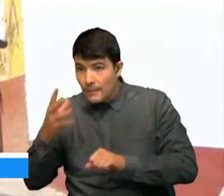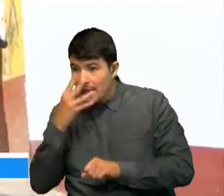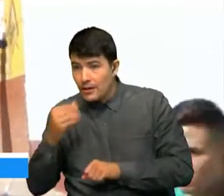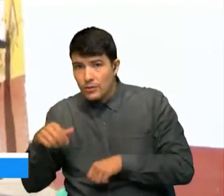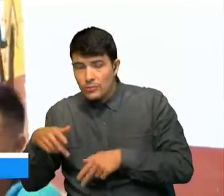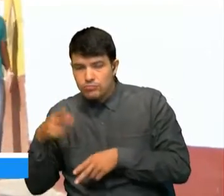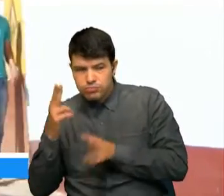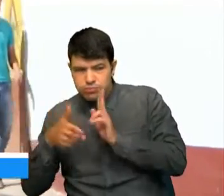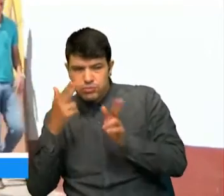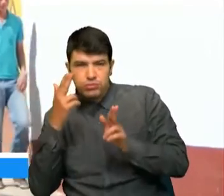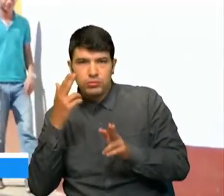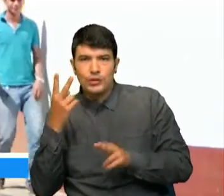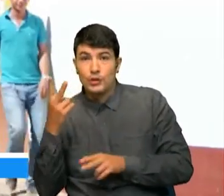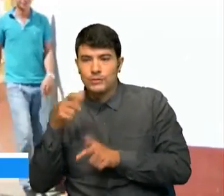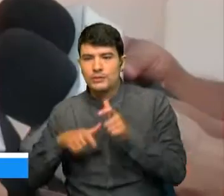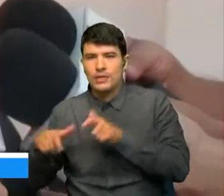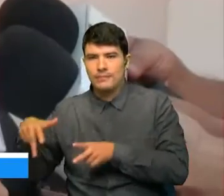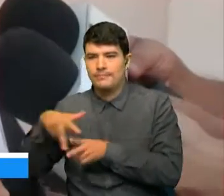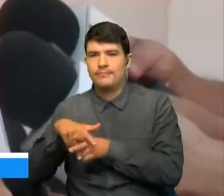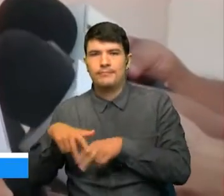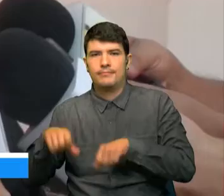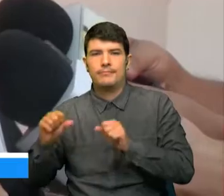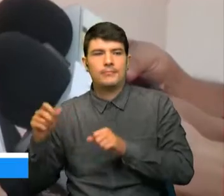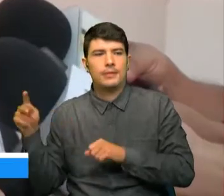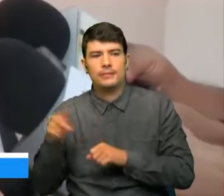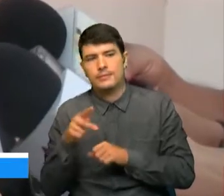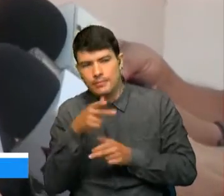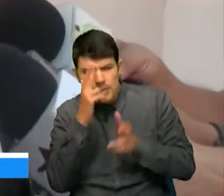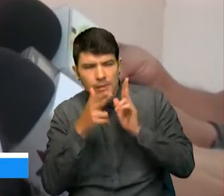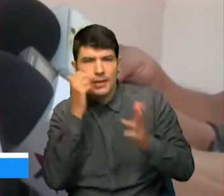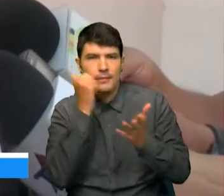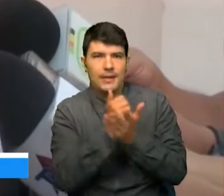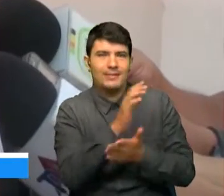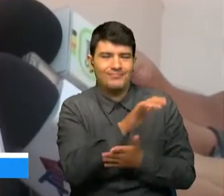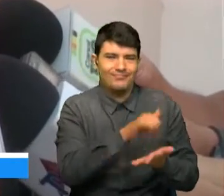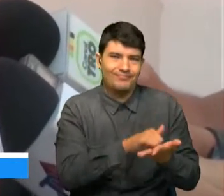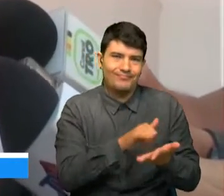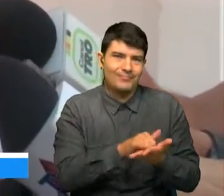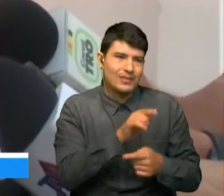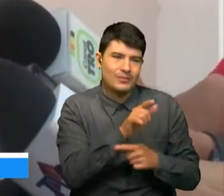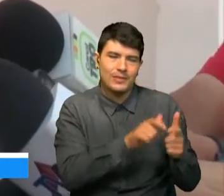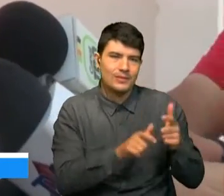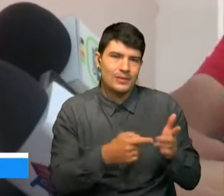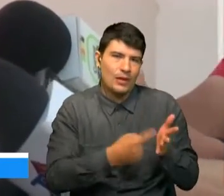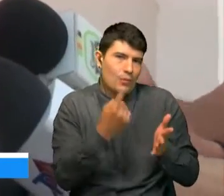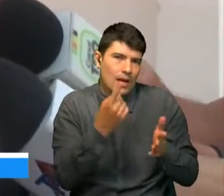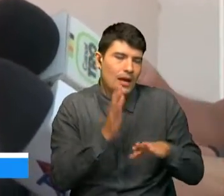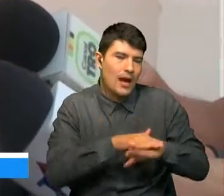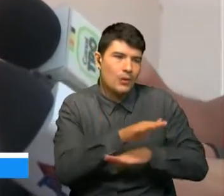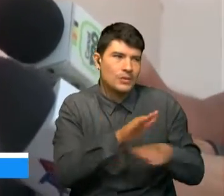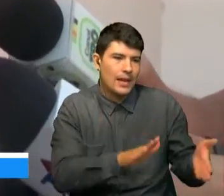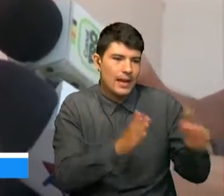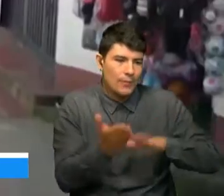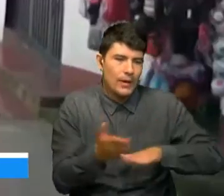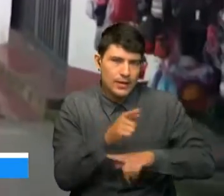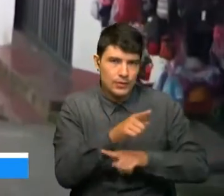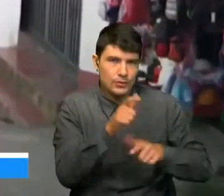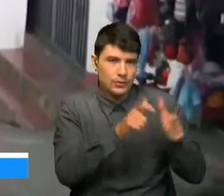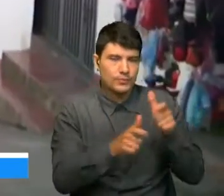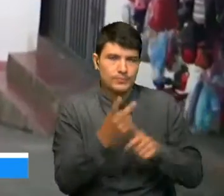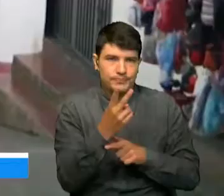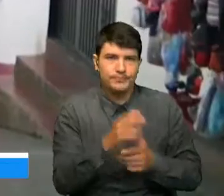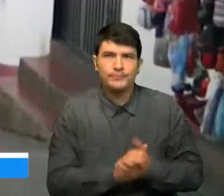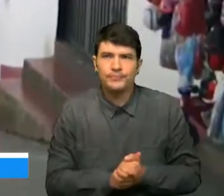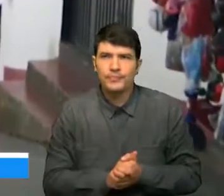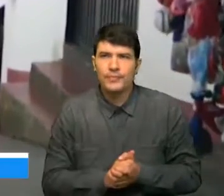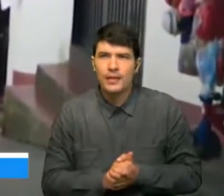este momento por dos personas en otra motocicleta, los cuales causaron heridas con arma de fuego, los cuales inmediatamente causaron la muerte en el lugar. Hasta el lugar